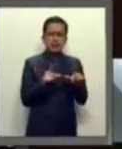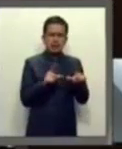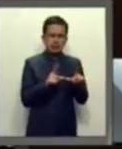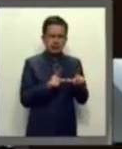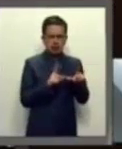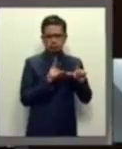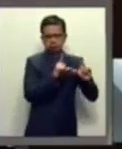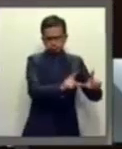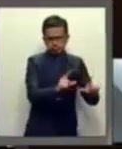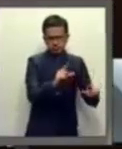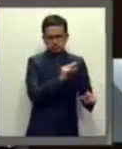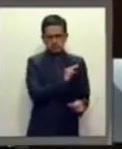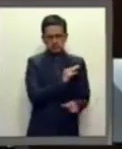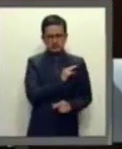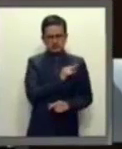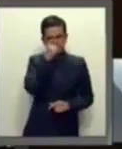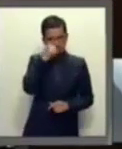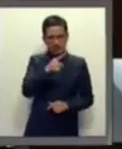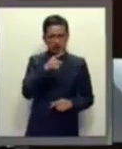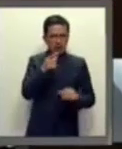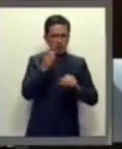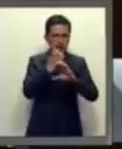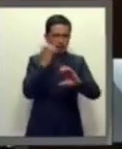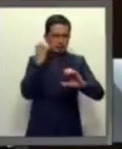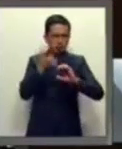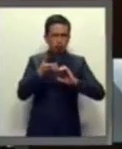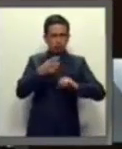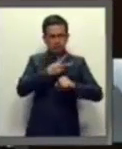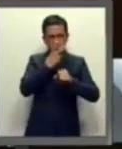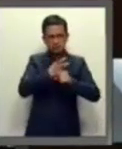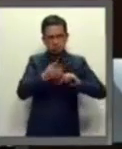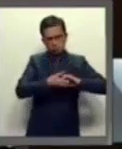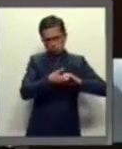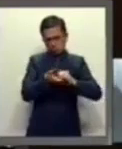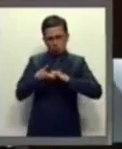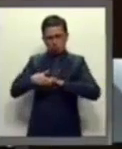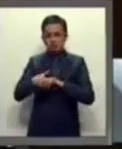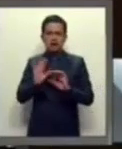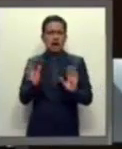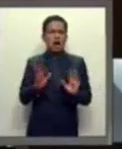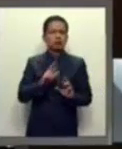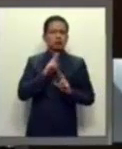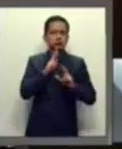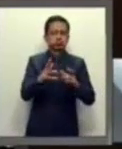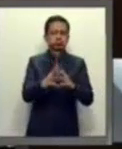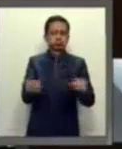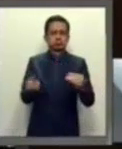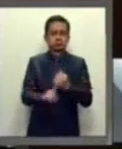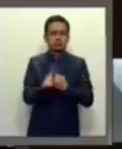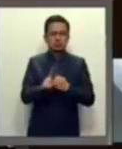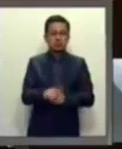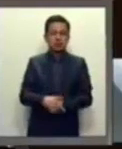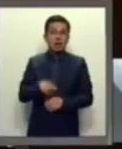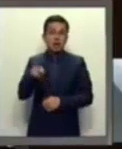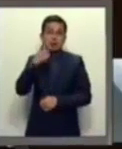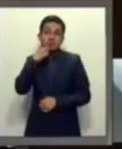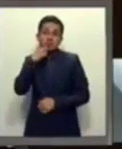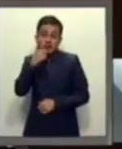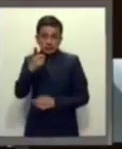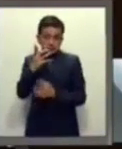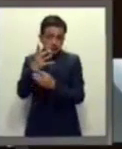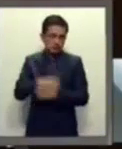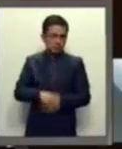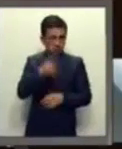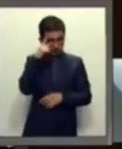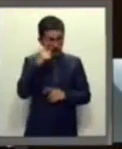los camiones de doble remolque para resolver el problema. Dice que para obtenerla se llevarán a